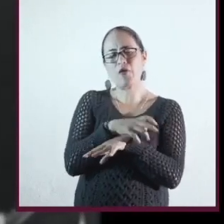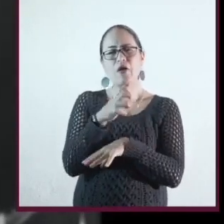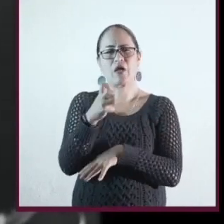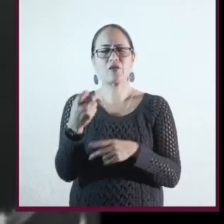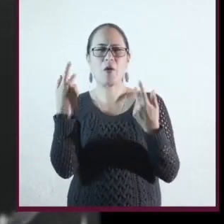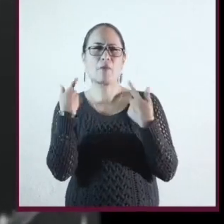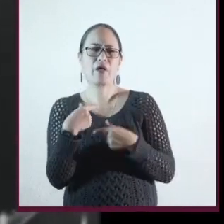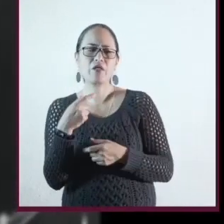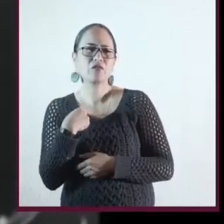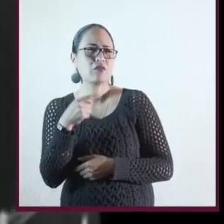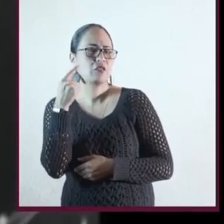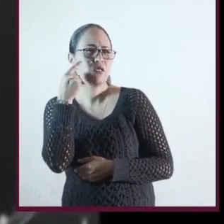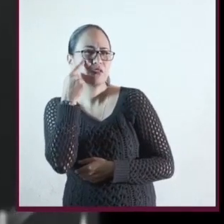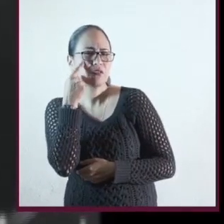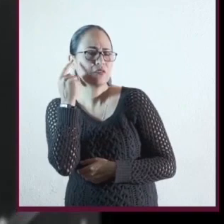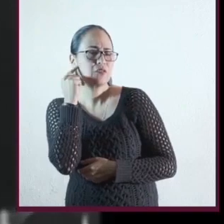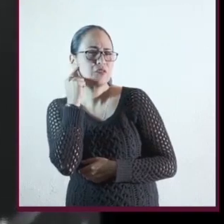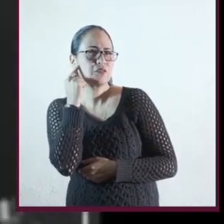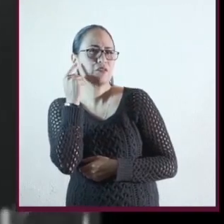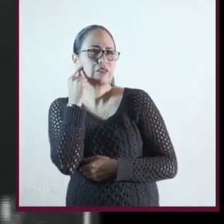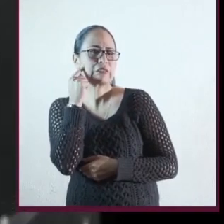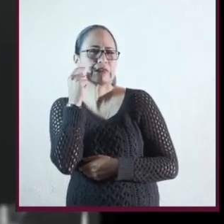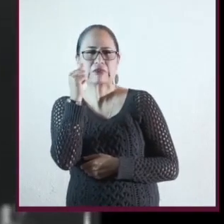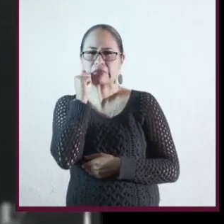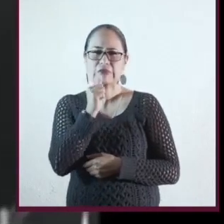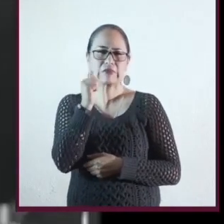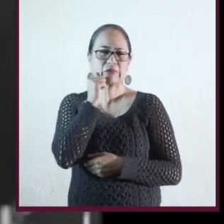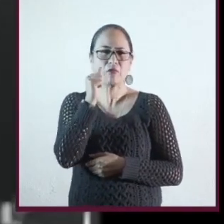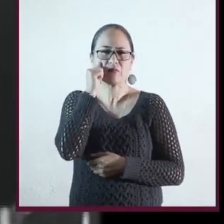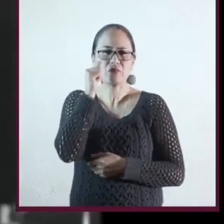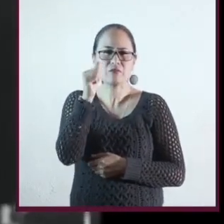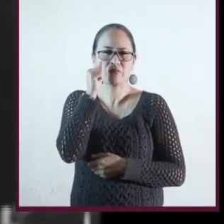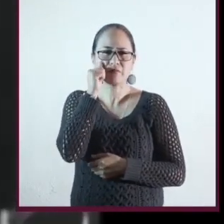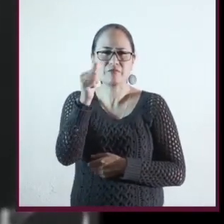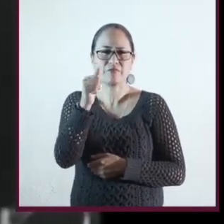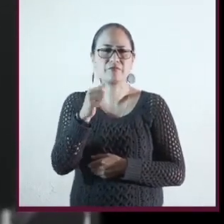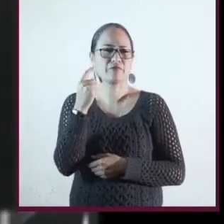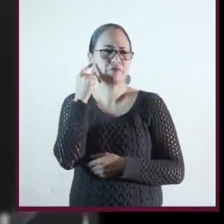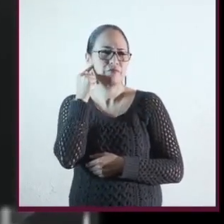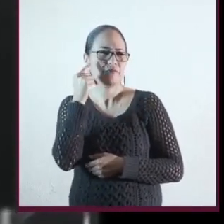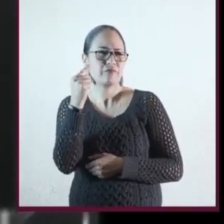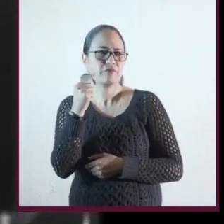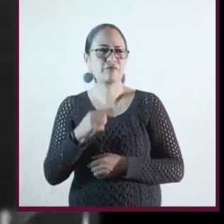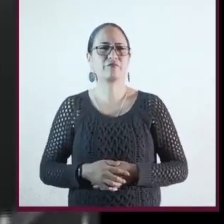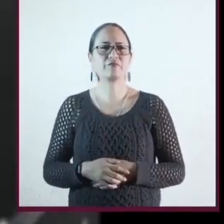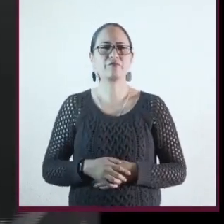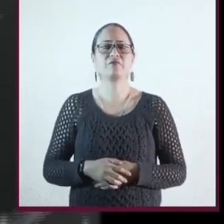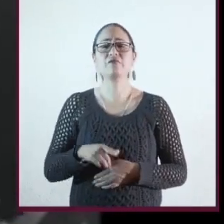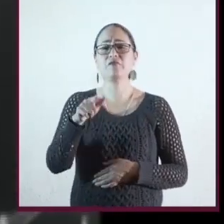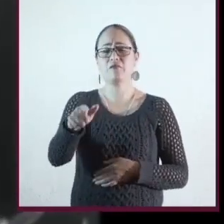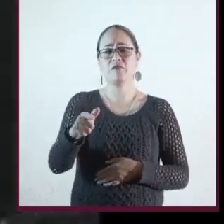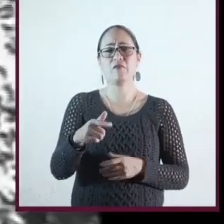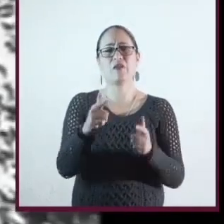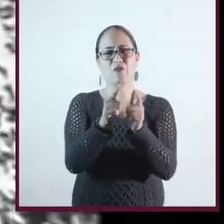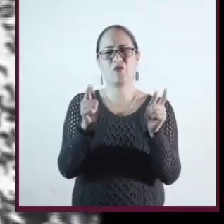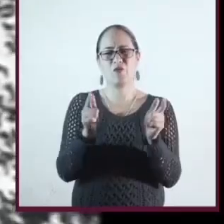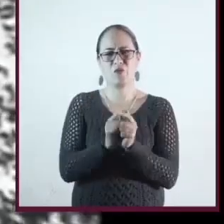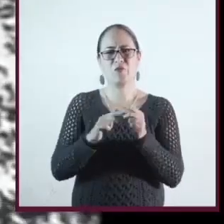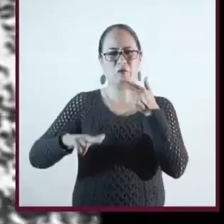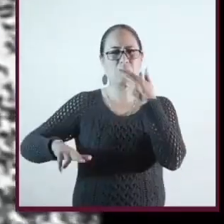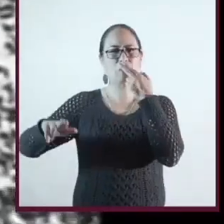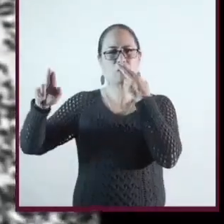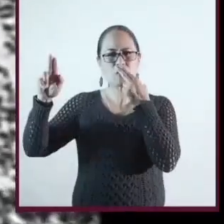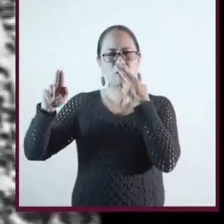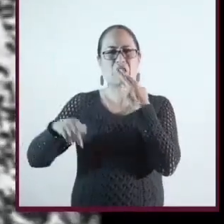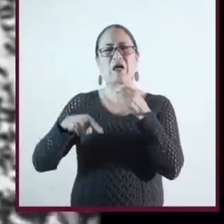decía. Además, para el Führer, la constancia y la repetición eran imprescindibles para conseguir el